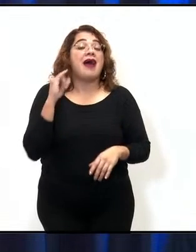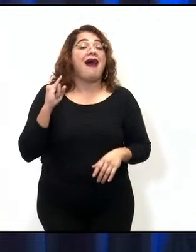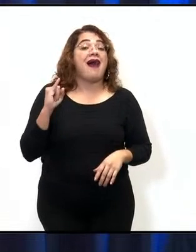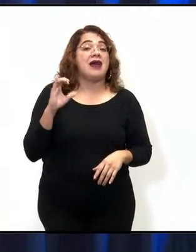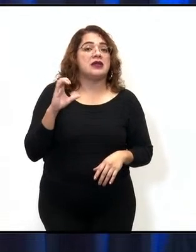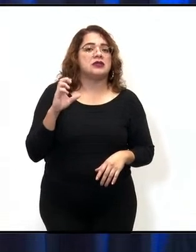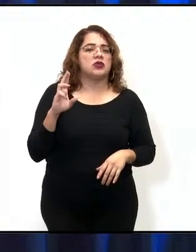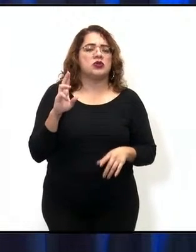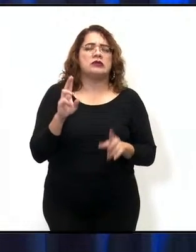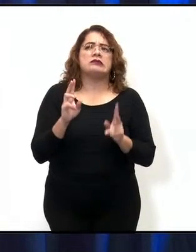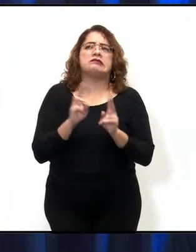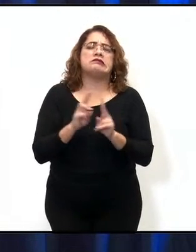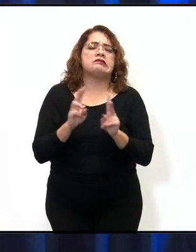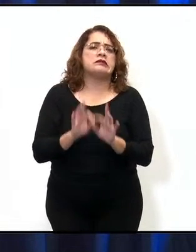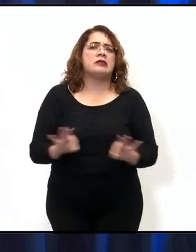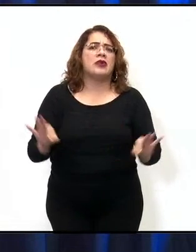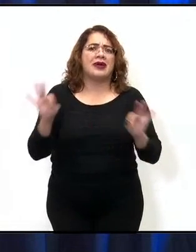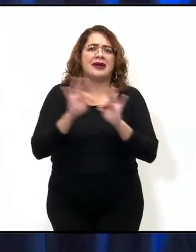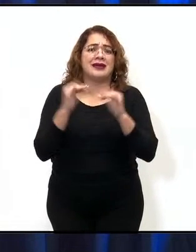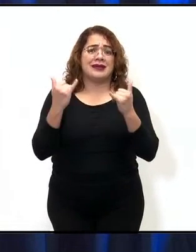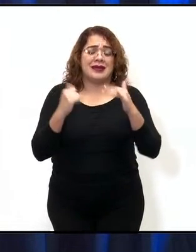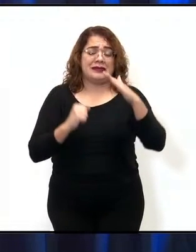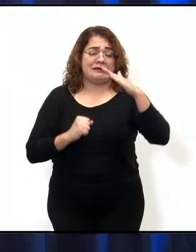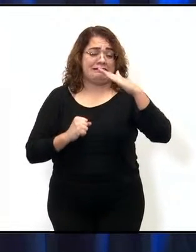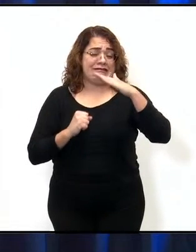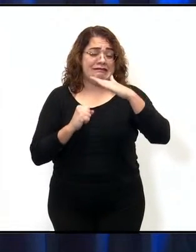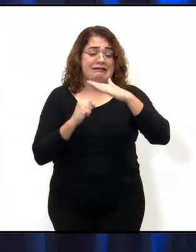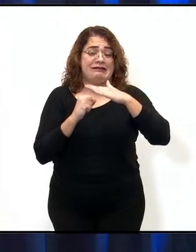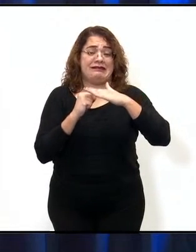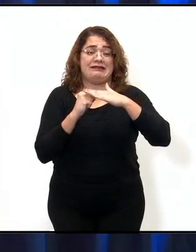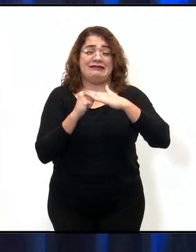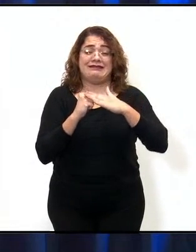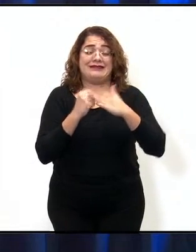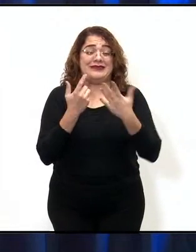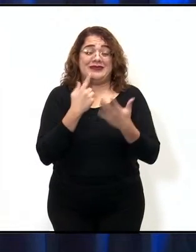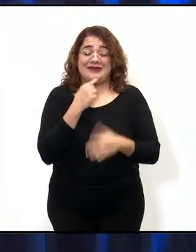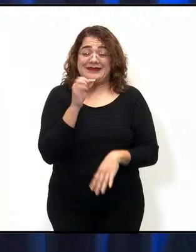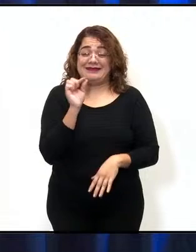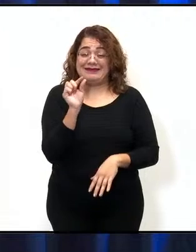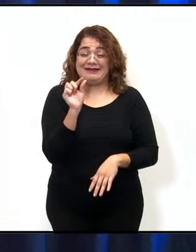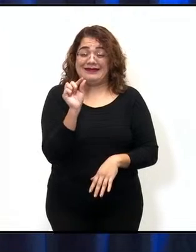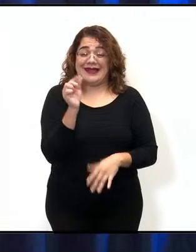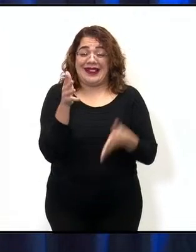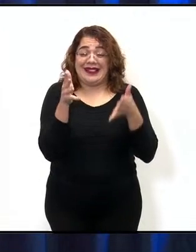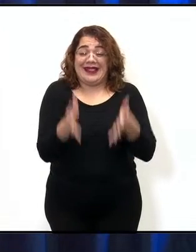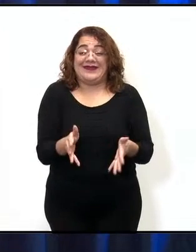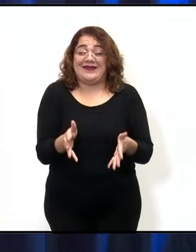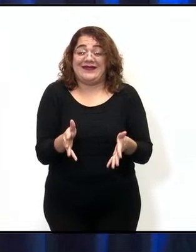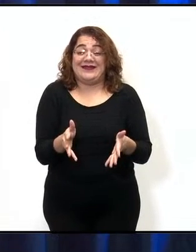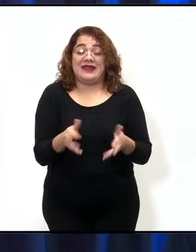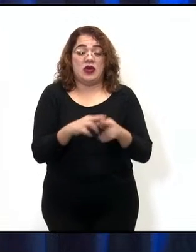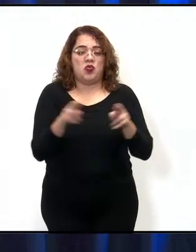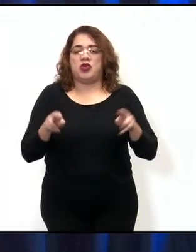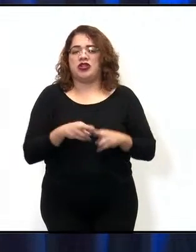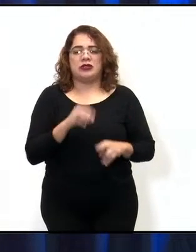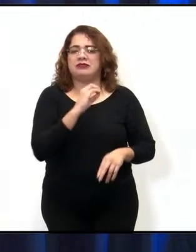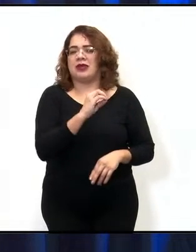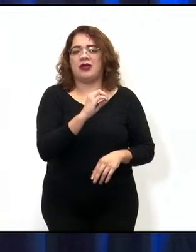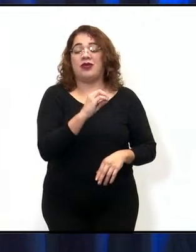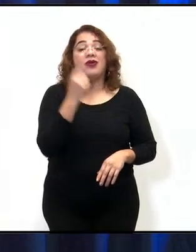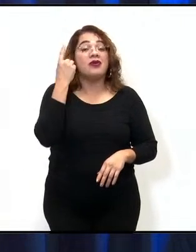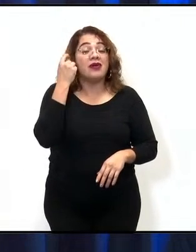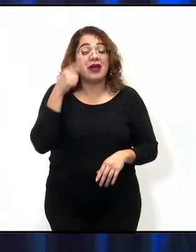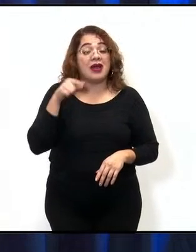intensivos. Tomen en cuenta, por favor, que cuando hablamos de estas camillas, no solo son para pacientes